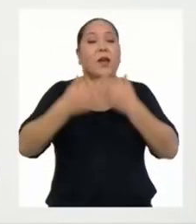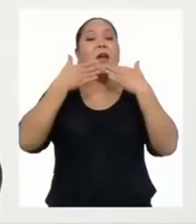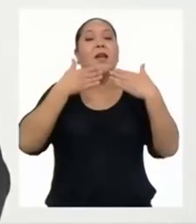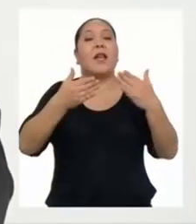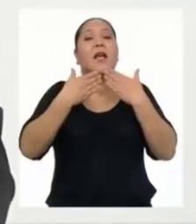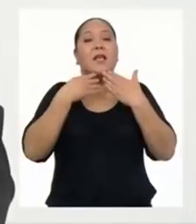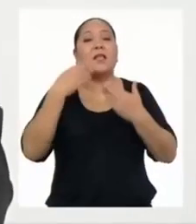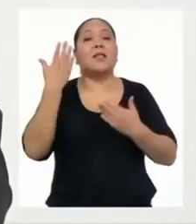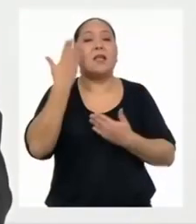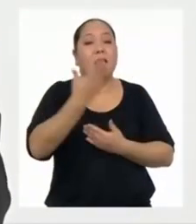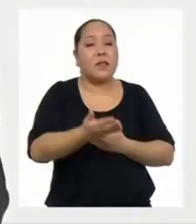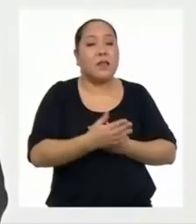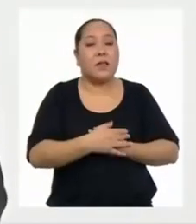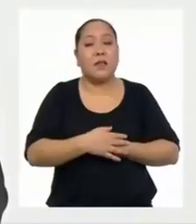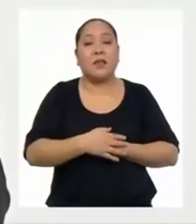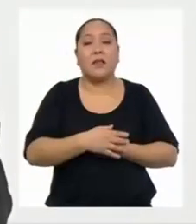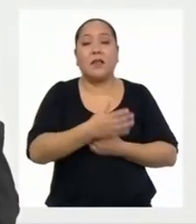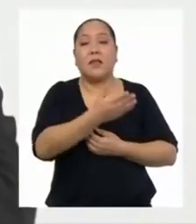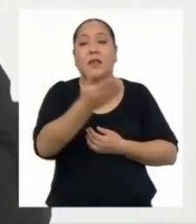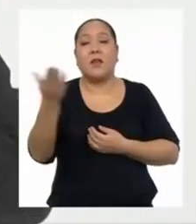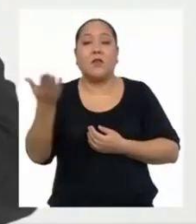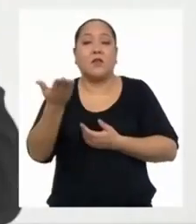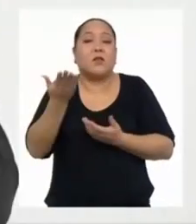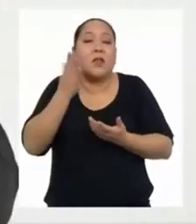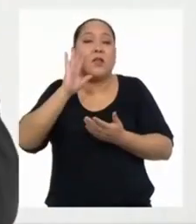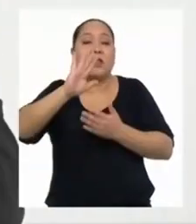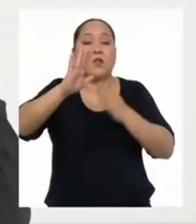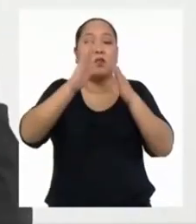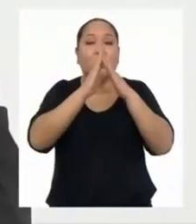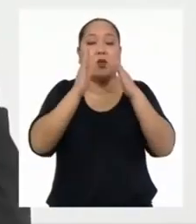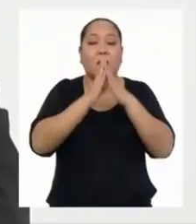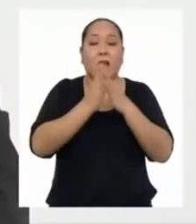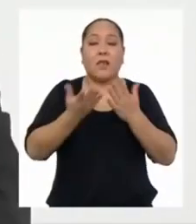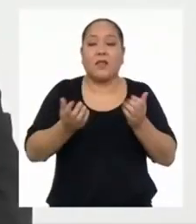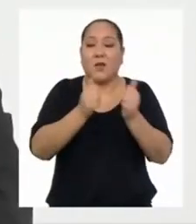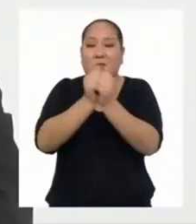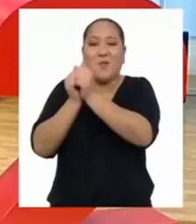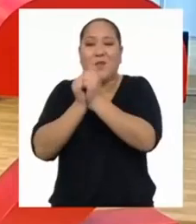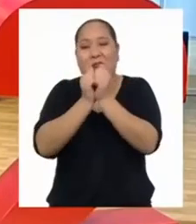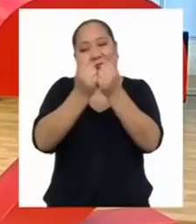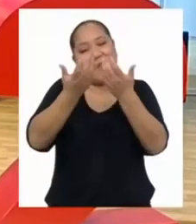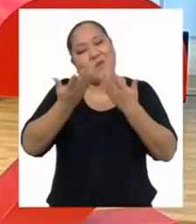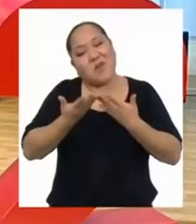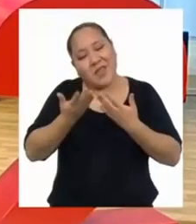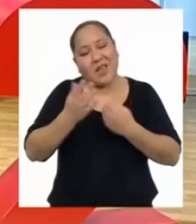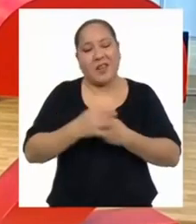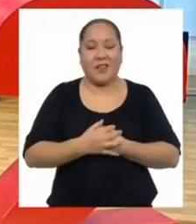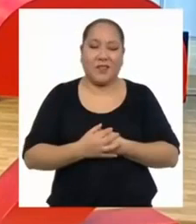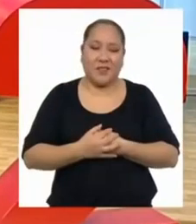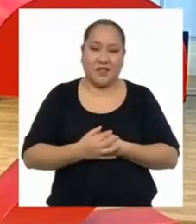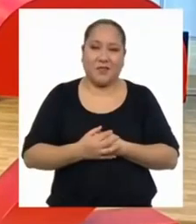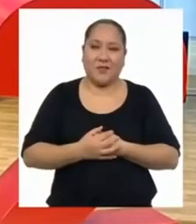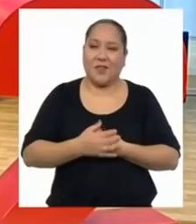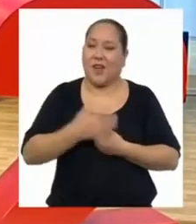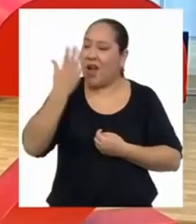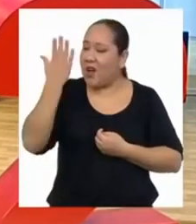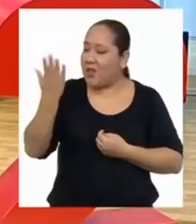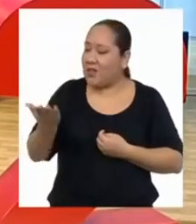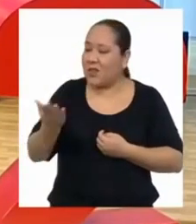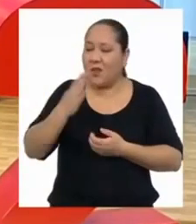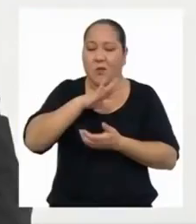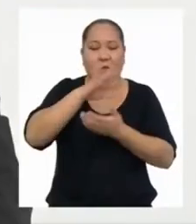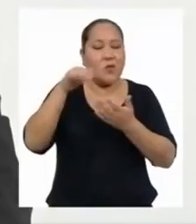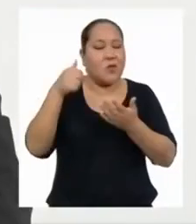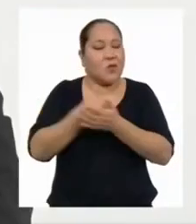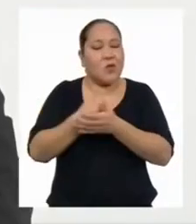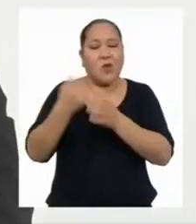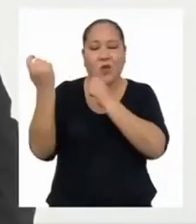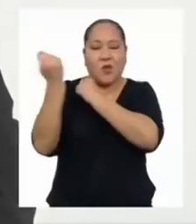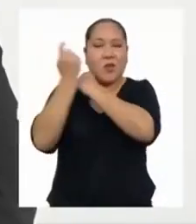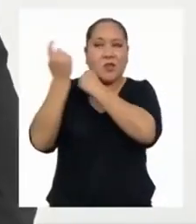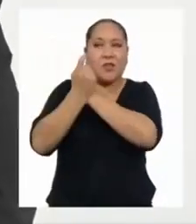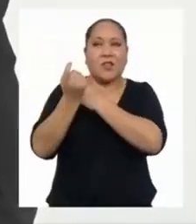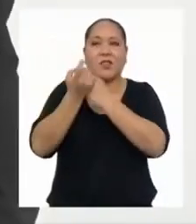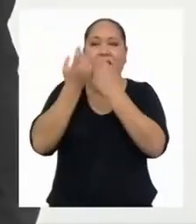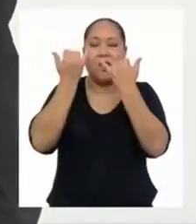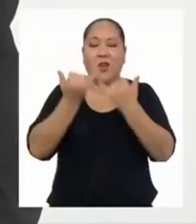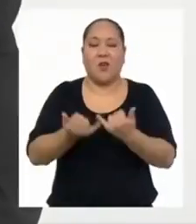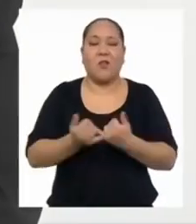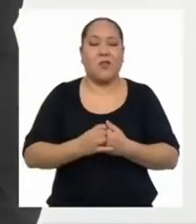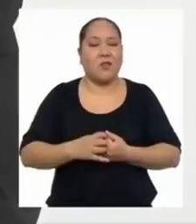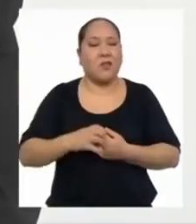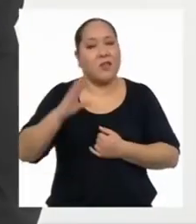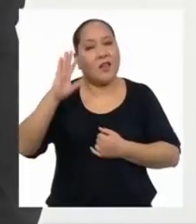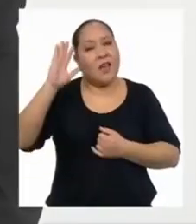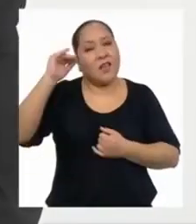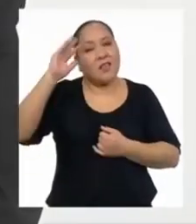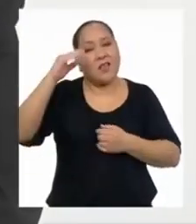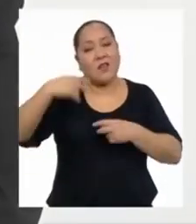ti y a ustedes en casa por acompañarnos. A usted por todo lo que nos ha enseñado hoy. ¡Nos